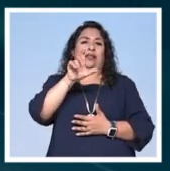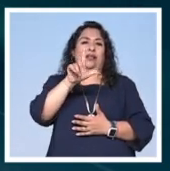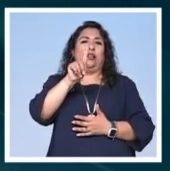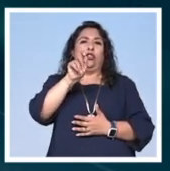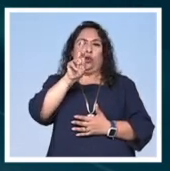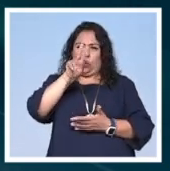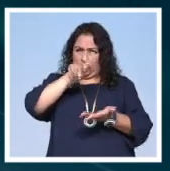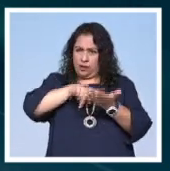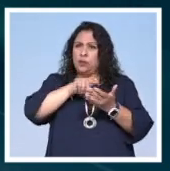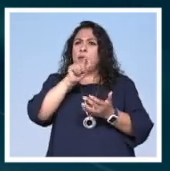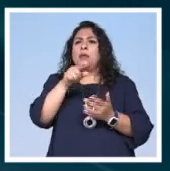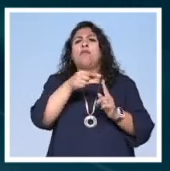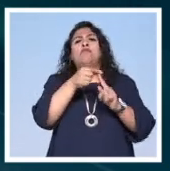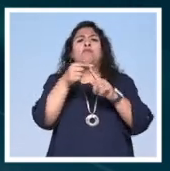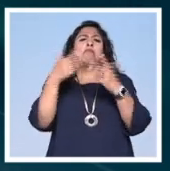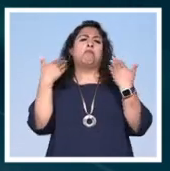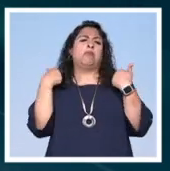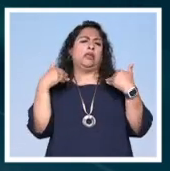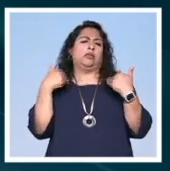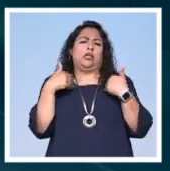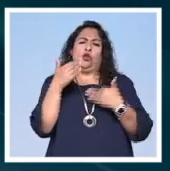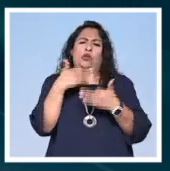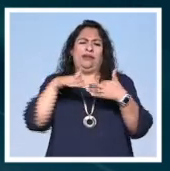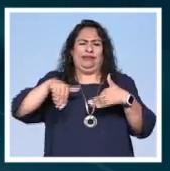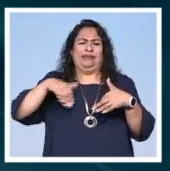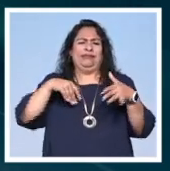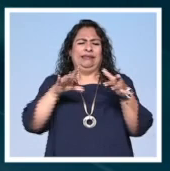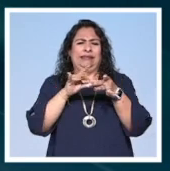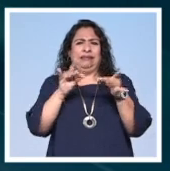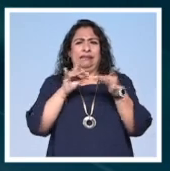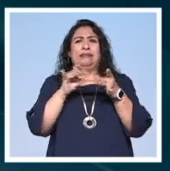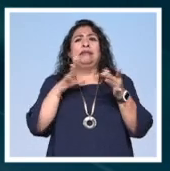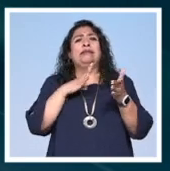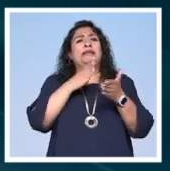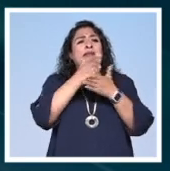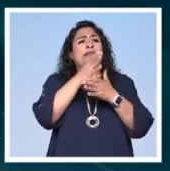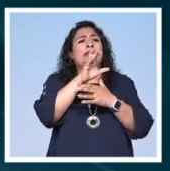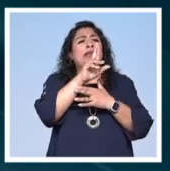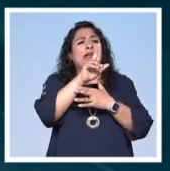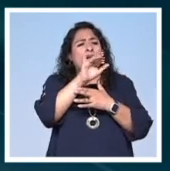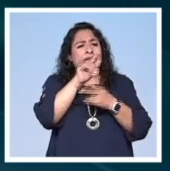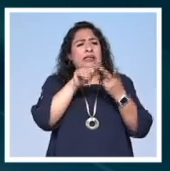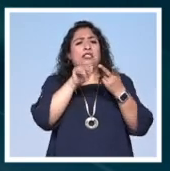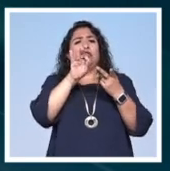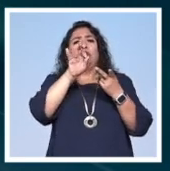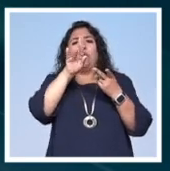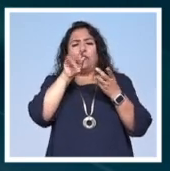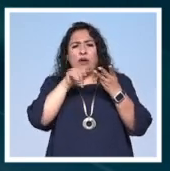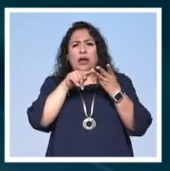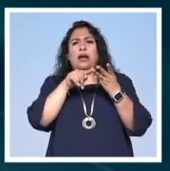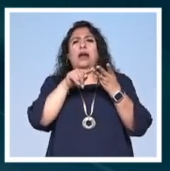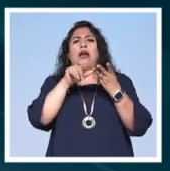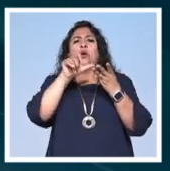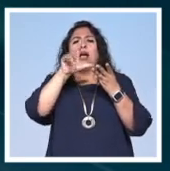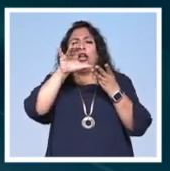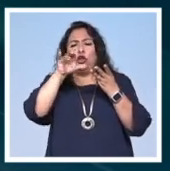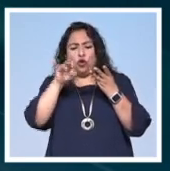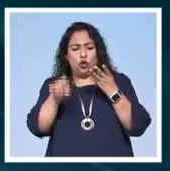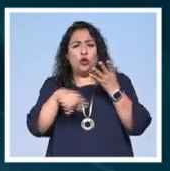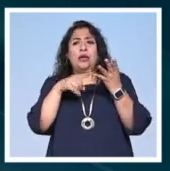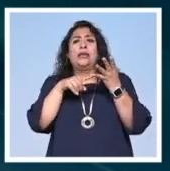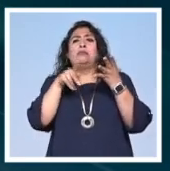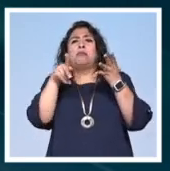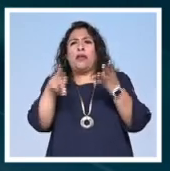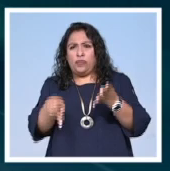van a incluir también los recorridos todos estos de los que te he platicado vamos a ir al Cristo vamos a ir al faro vamos a ir a pun Halcones vamos a ir al